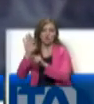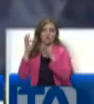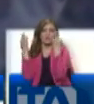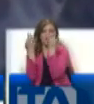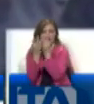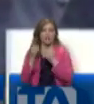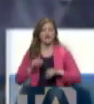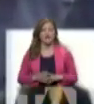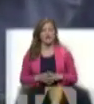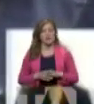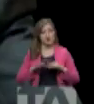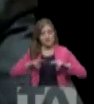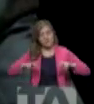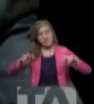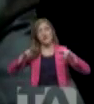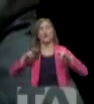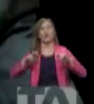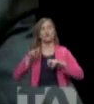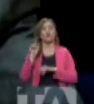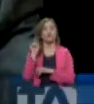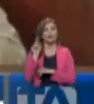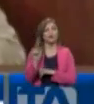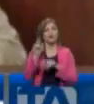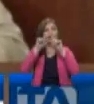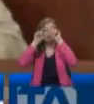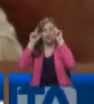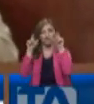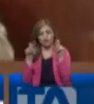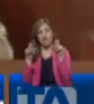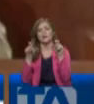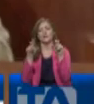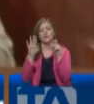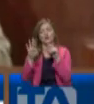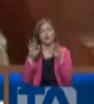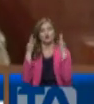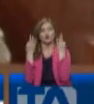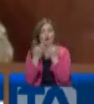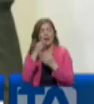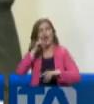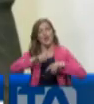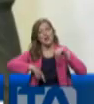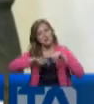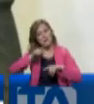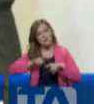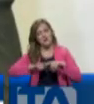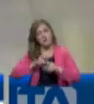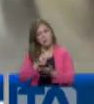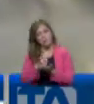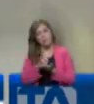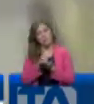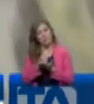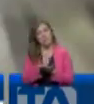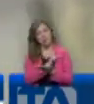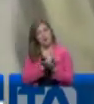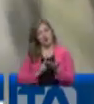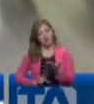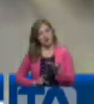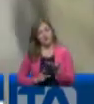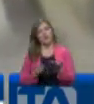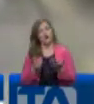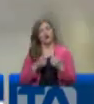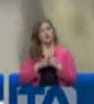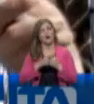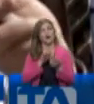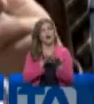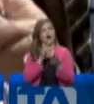de la investigación, es como Alvarado, sus empresas, las de sus familiares y amigos, se habrían beneficiado también de los aportes de